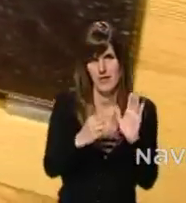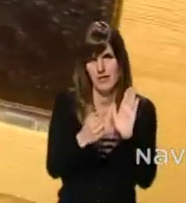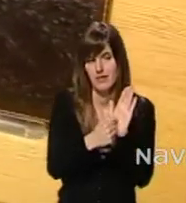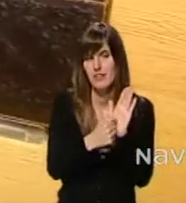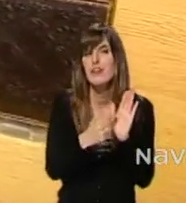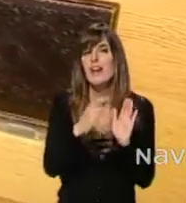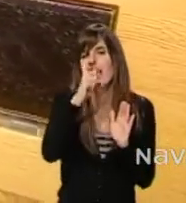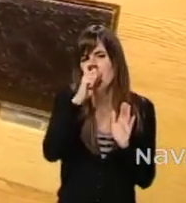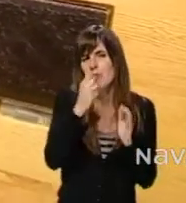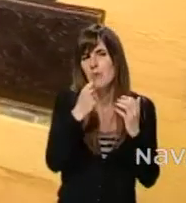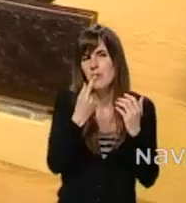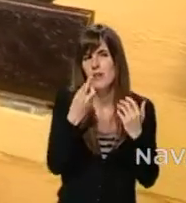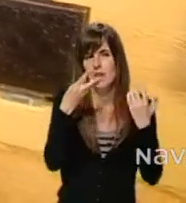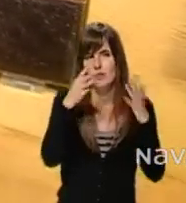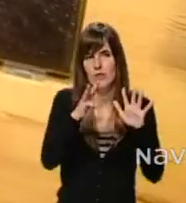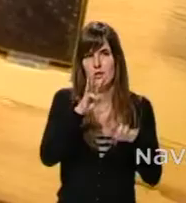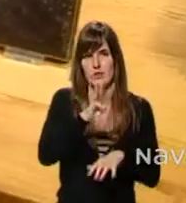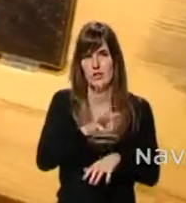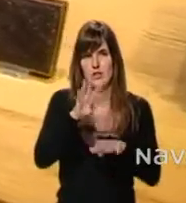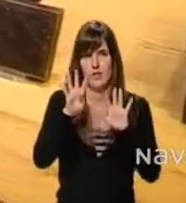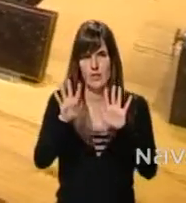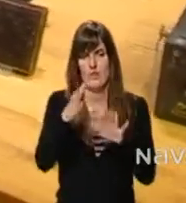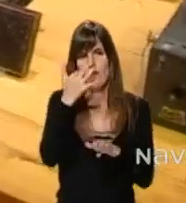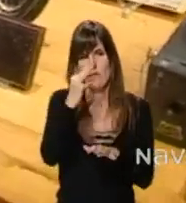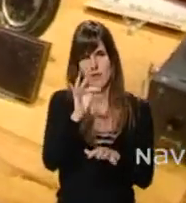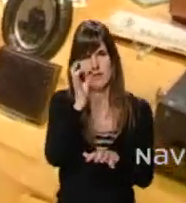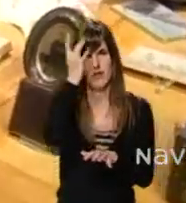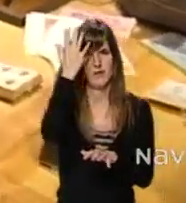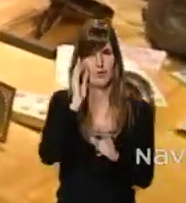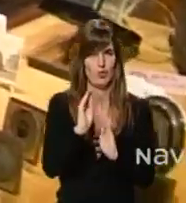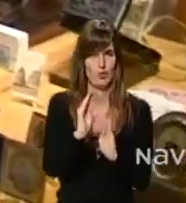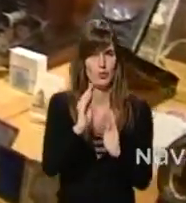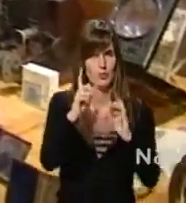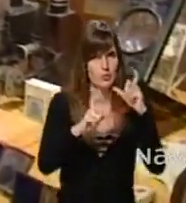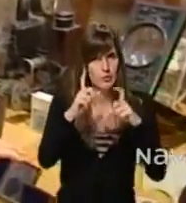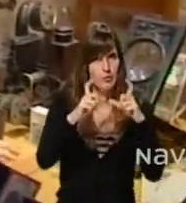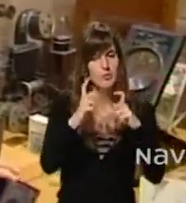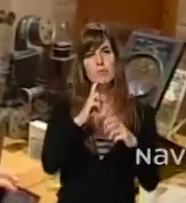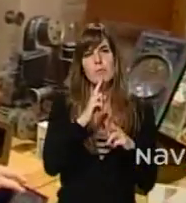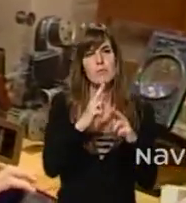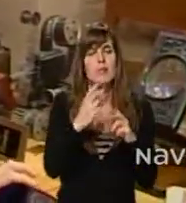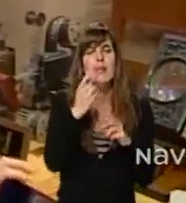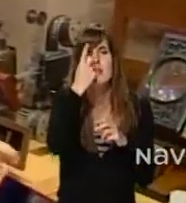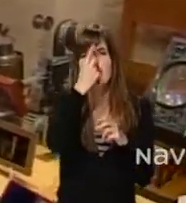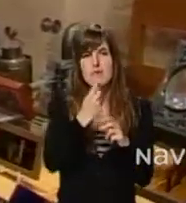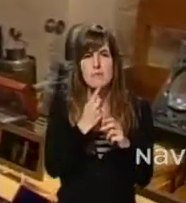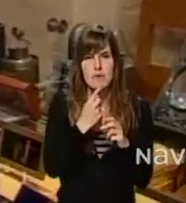año 1839 en Francia. Aparecen las primeras